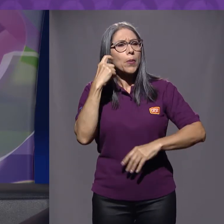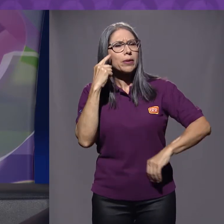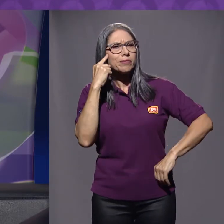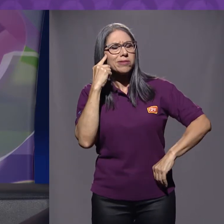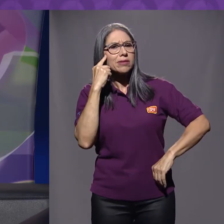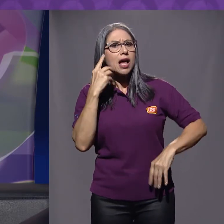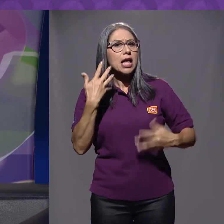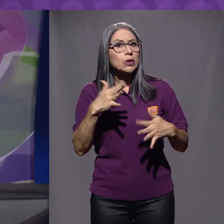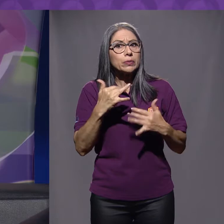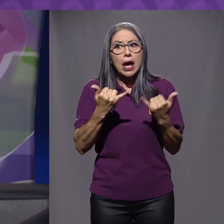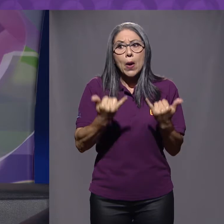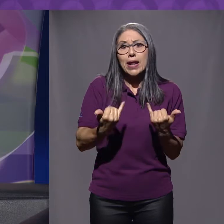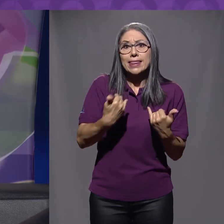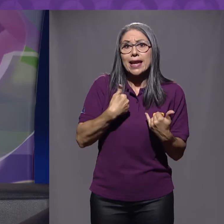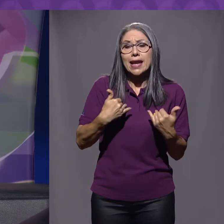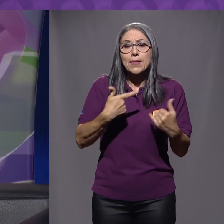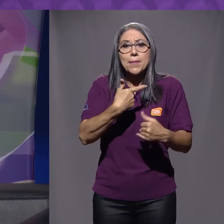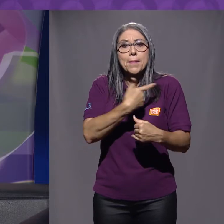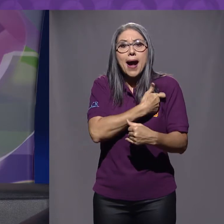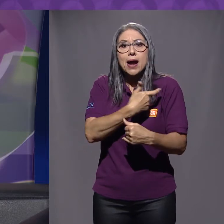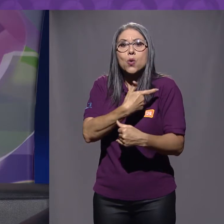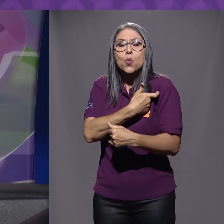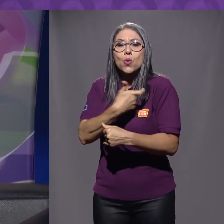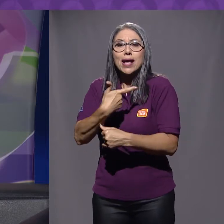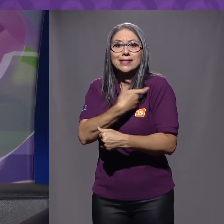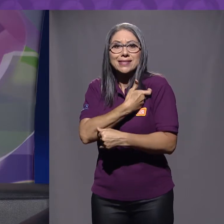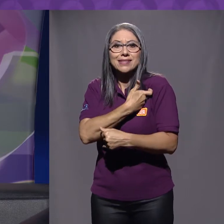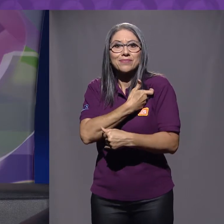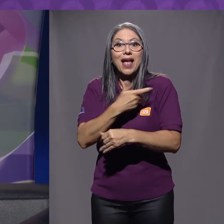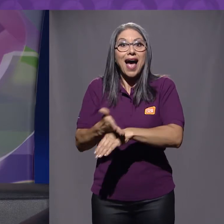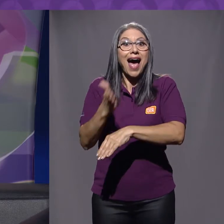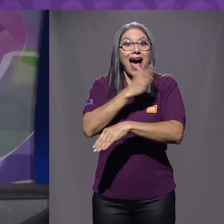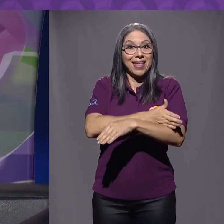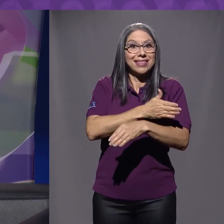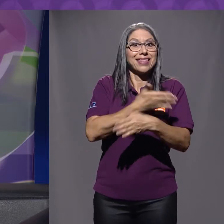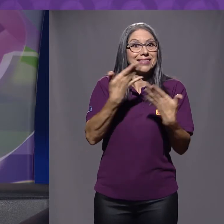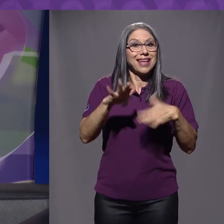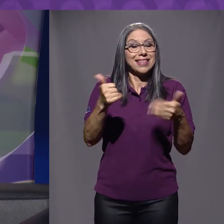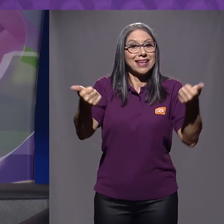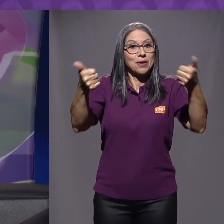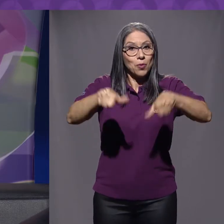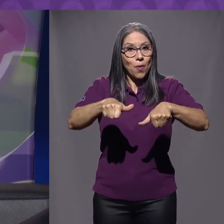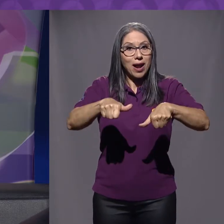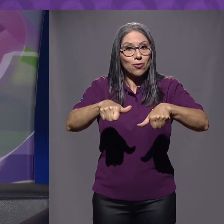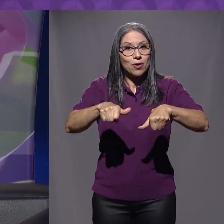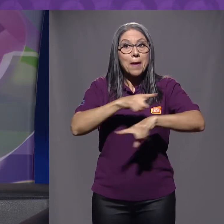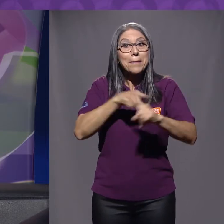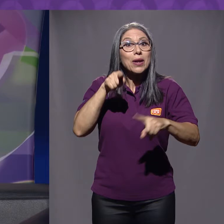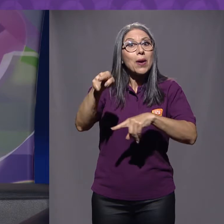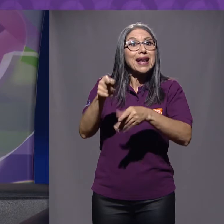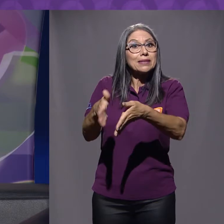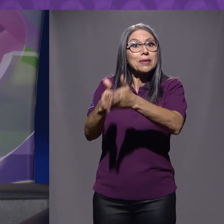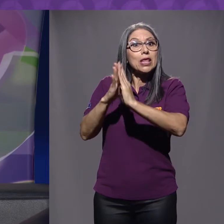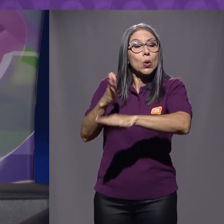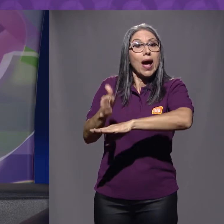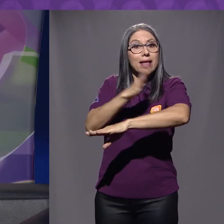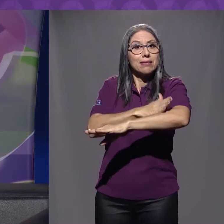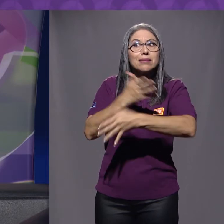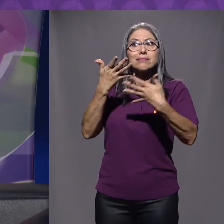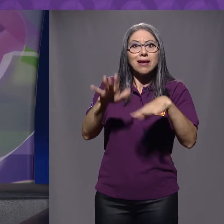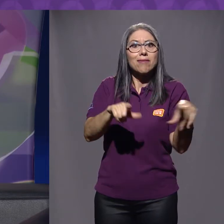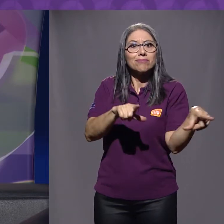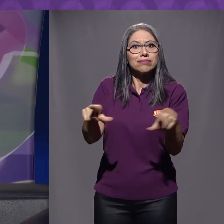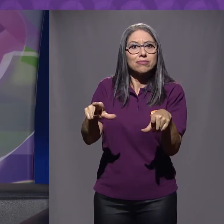antes de que estuvieran digamos, fueran aprobadas en buena hora, porque esto